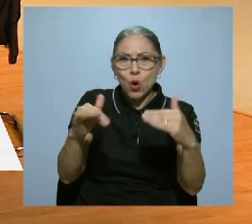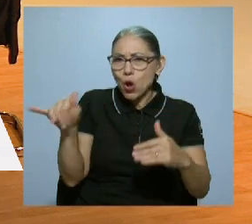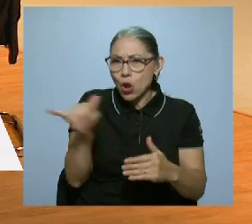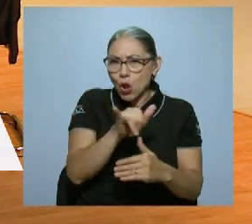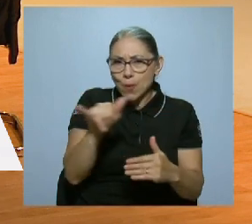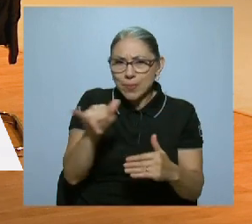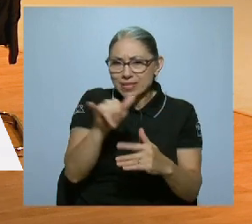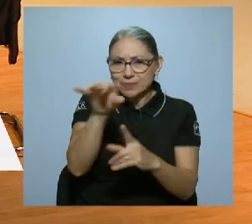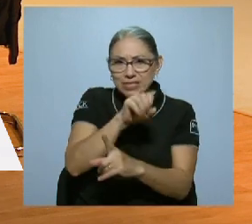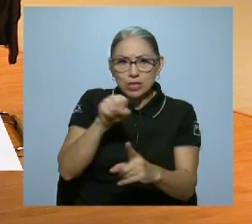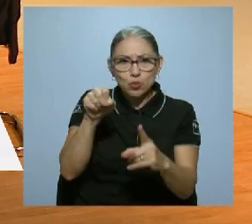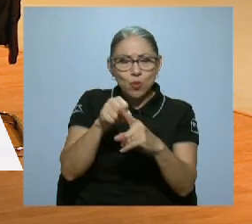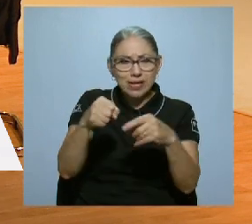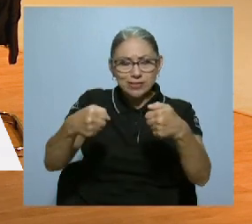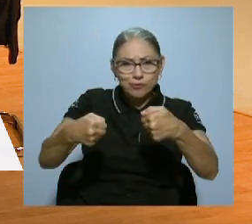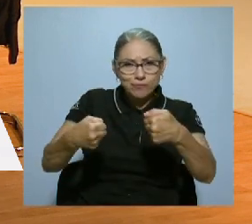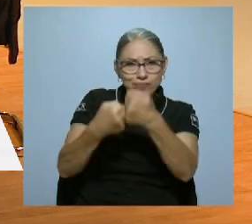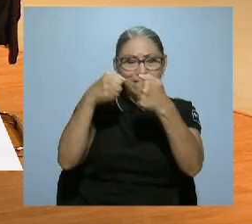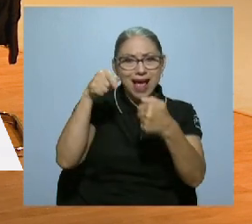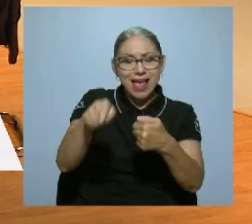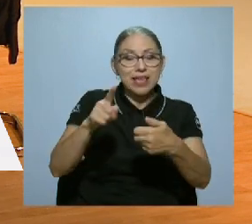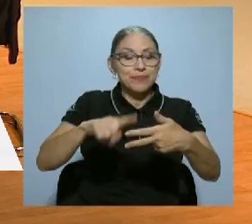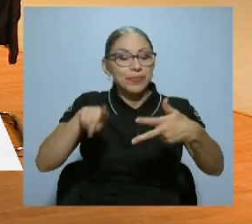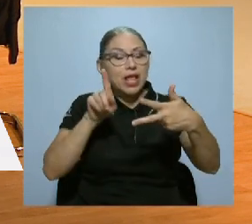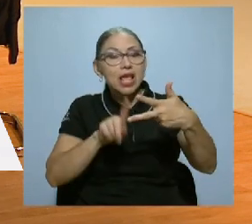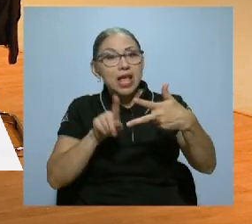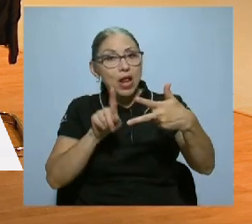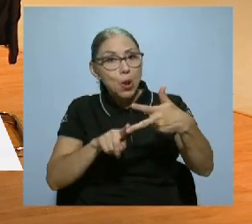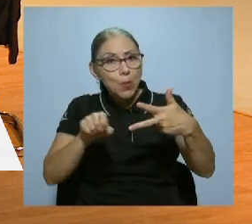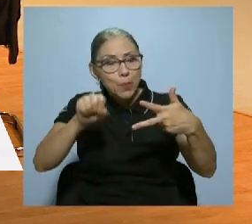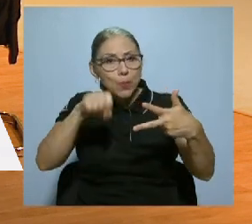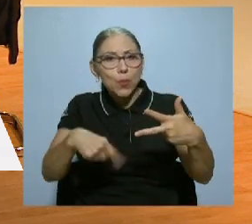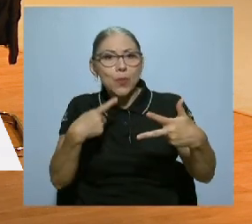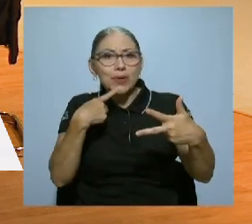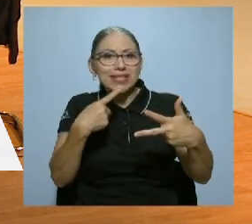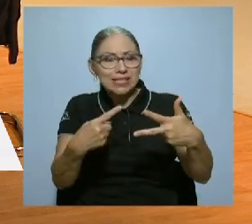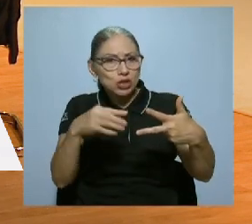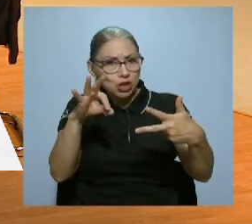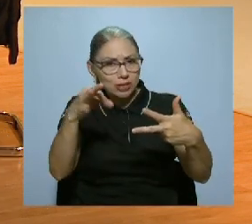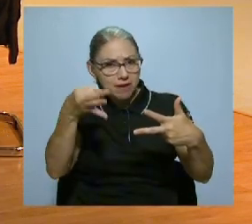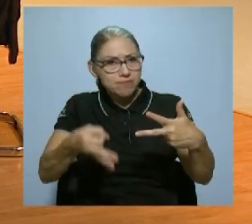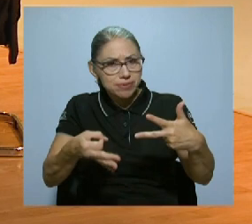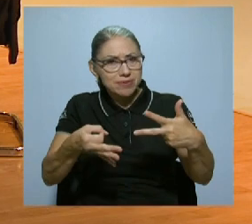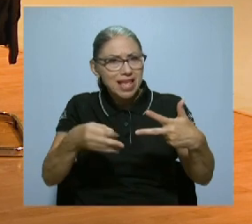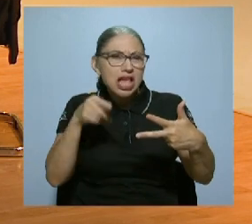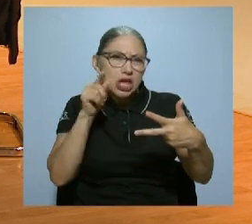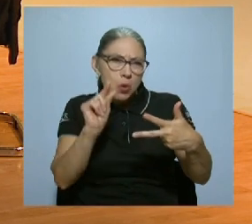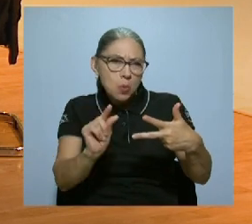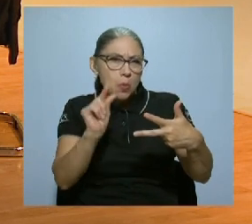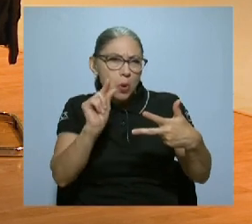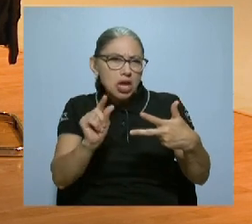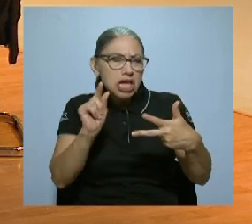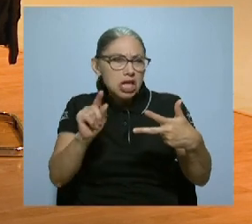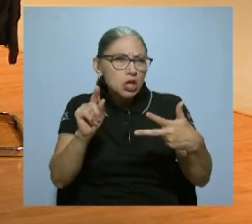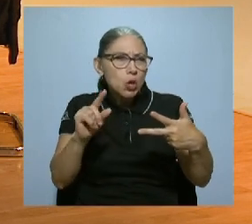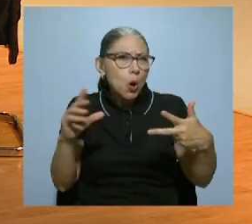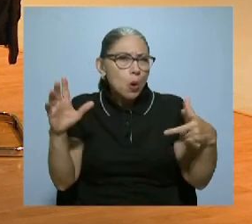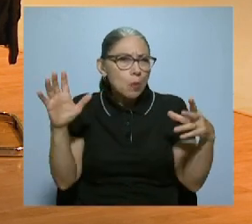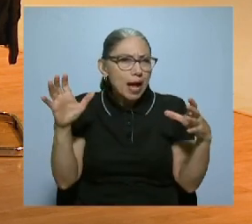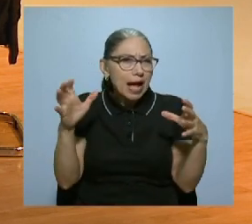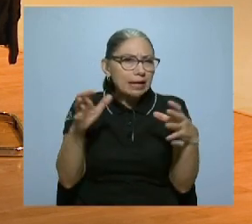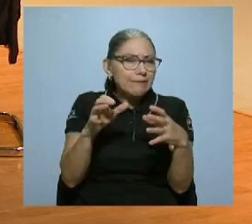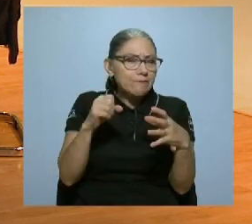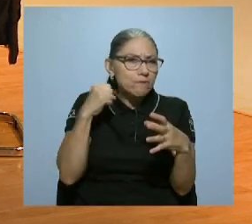ahí. Y el otro que te podemos mencionar con claridad, que ha bajado un poquito de intensidad, es